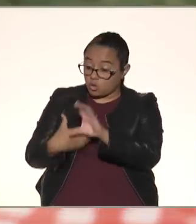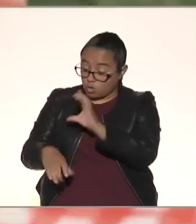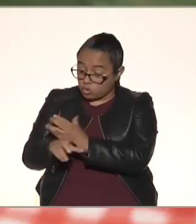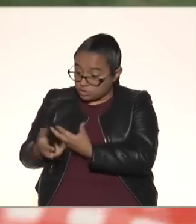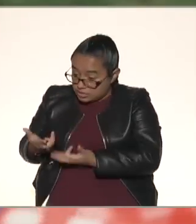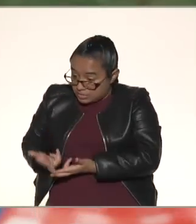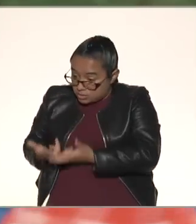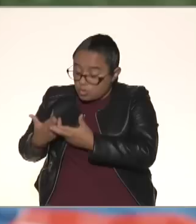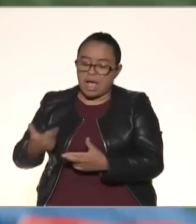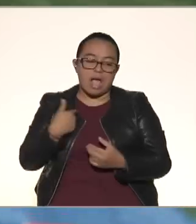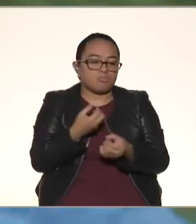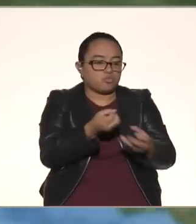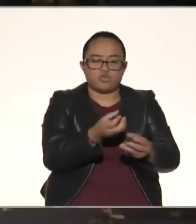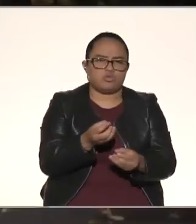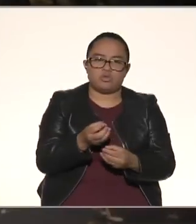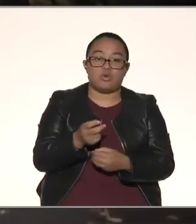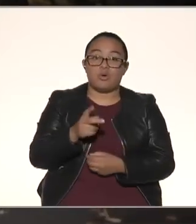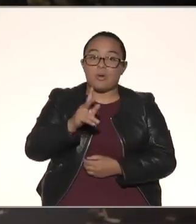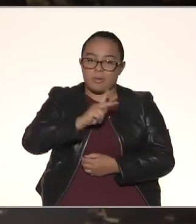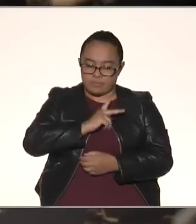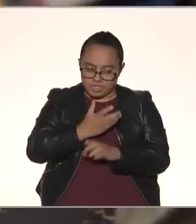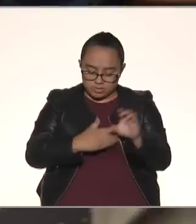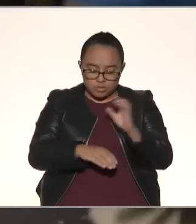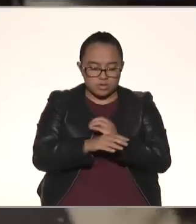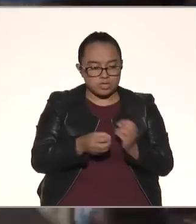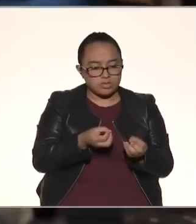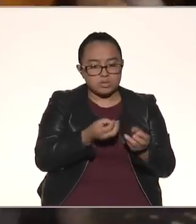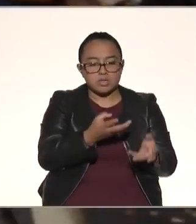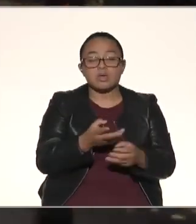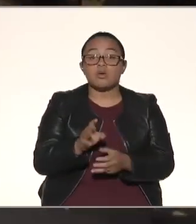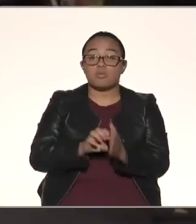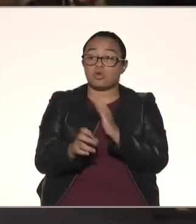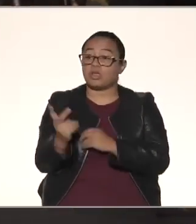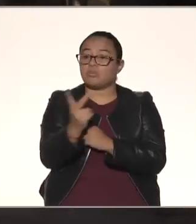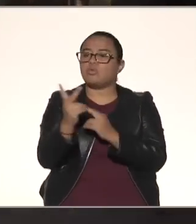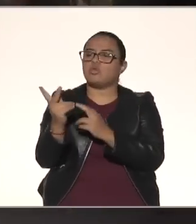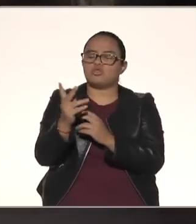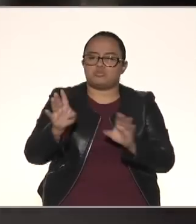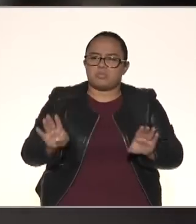sino compartir lo que tenemos. ¿Cuáles son los regalos que se dan en pareja?